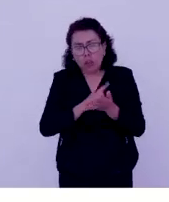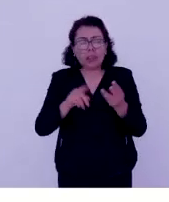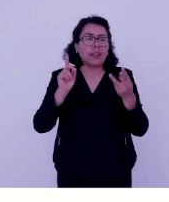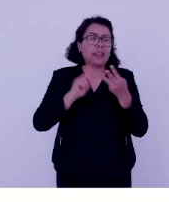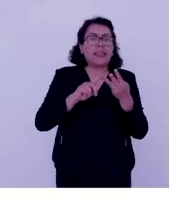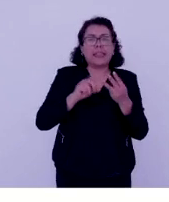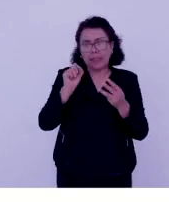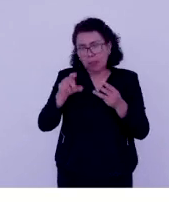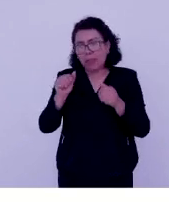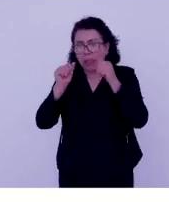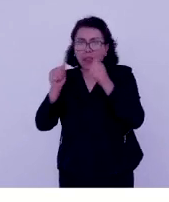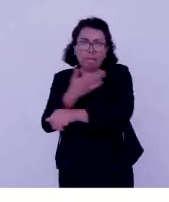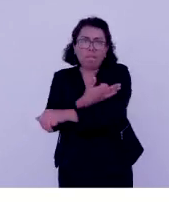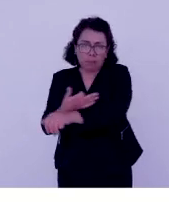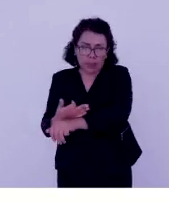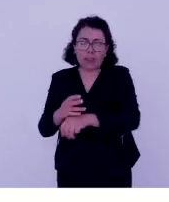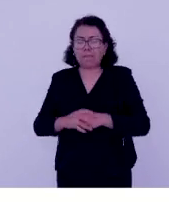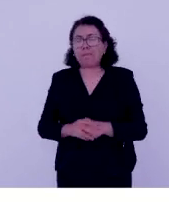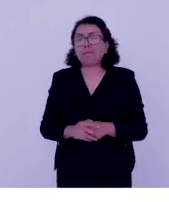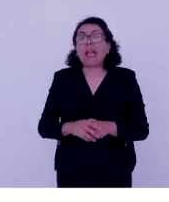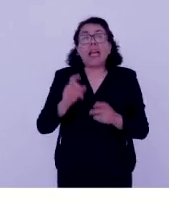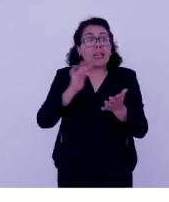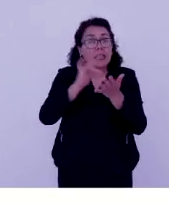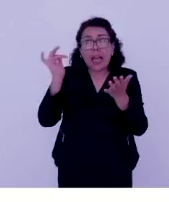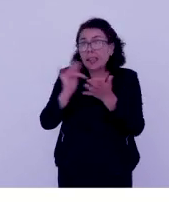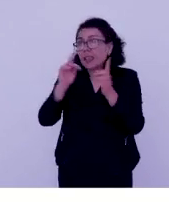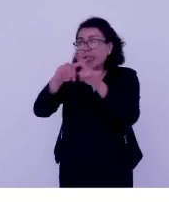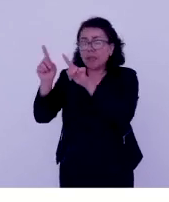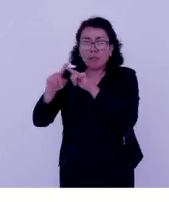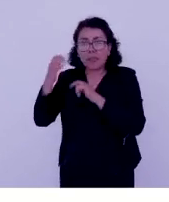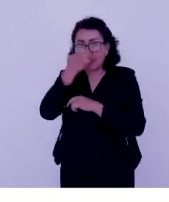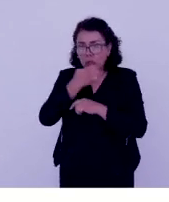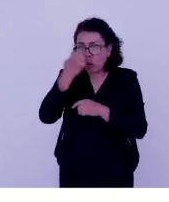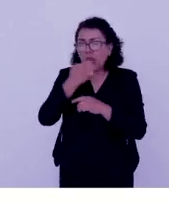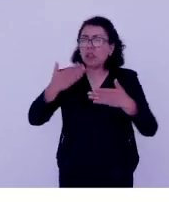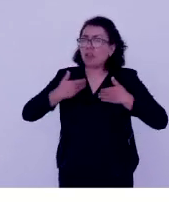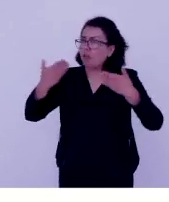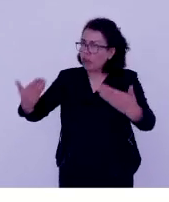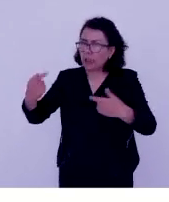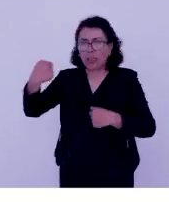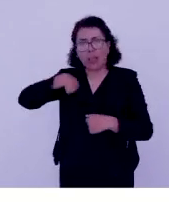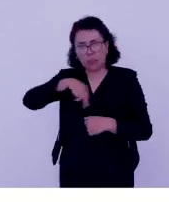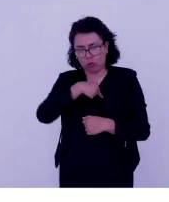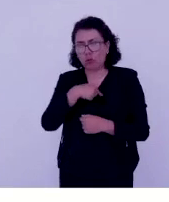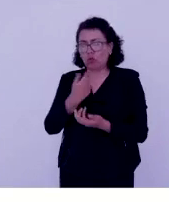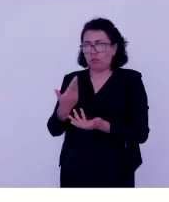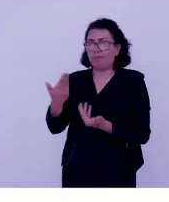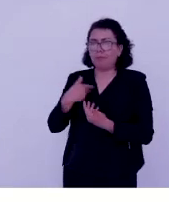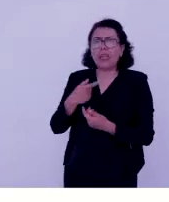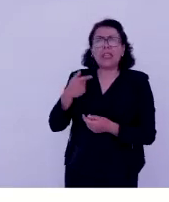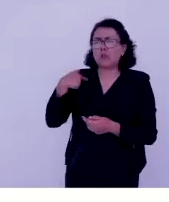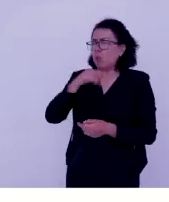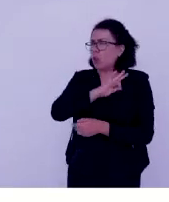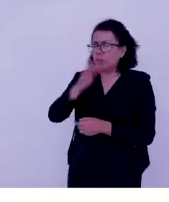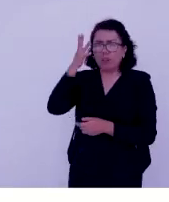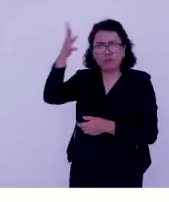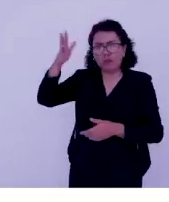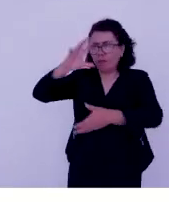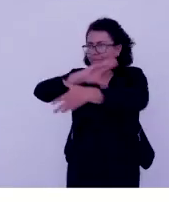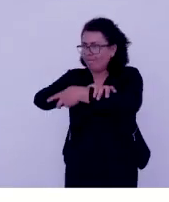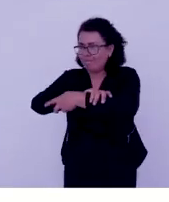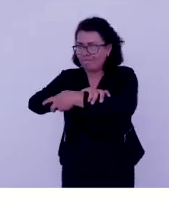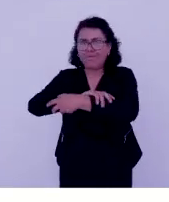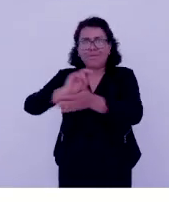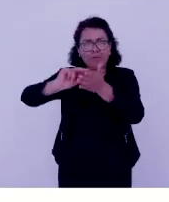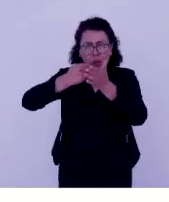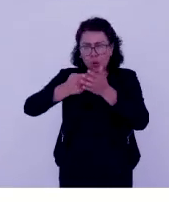familiar agradecemos a todas las instituciones educativas su confianza redoblar demos los esfuerzos a partir del convenio de colaboración que firmamos en